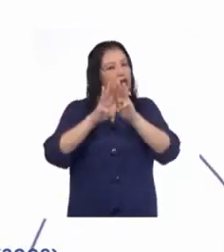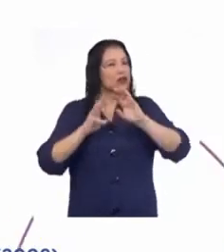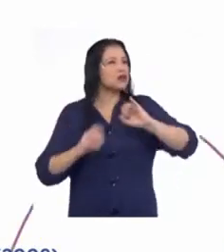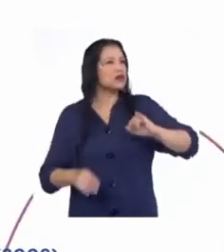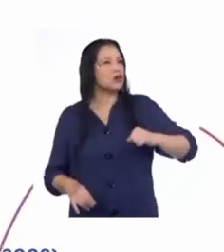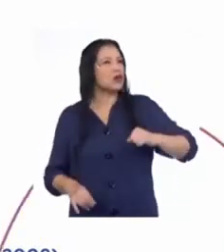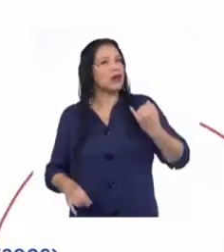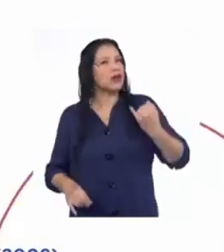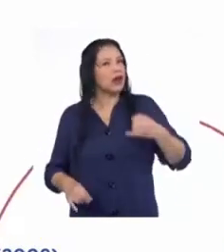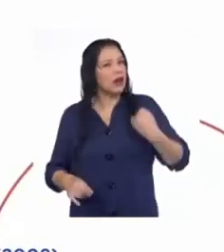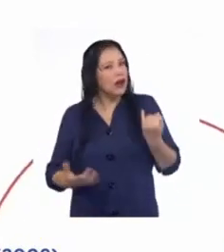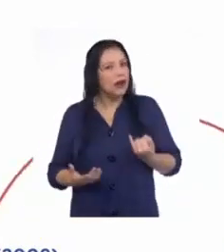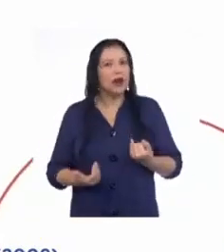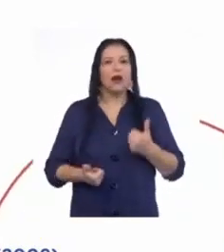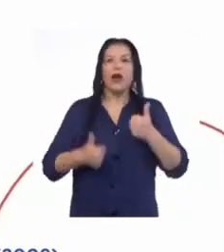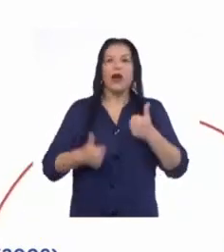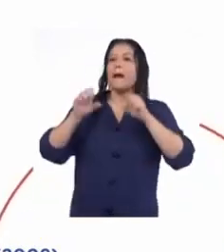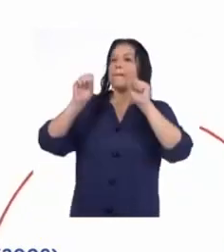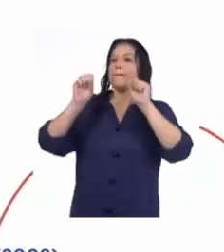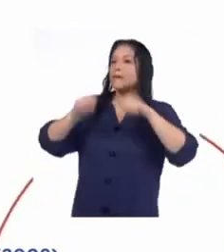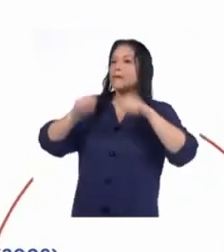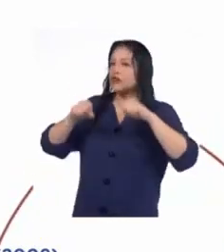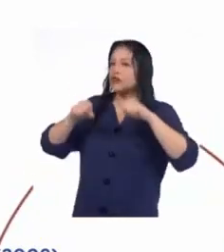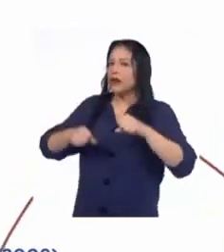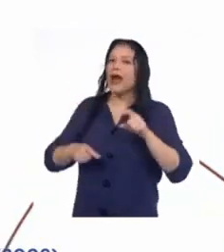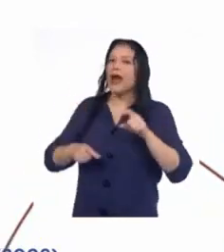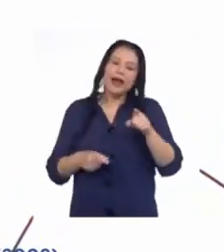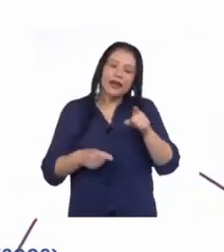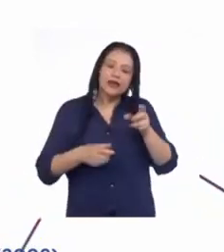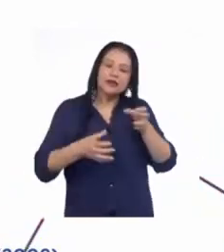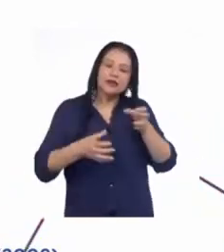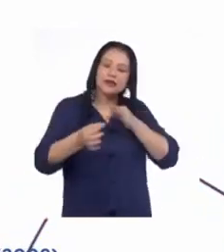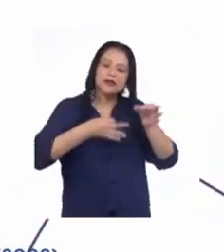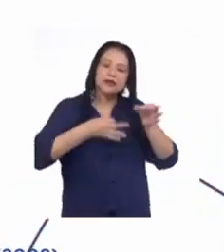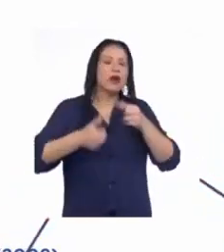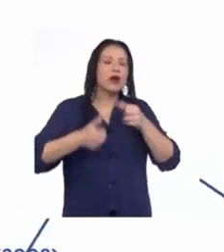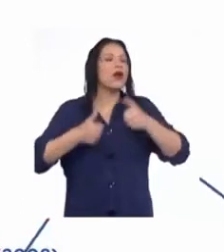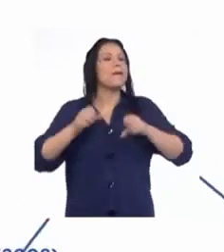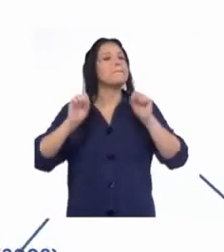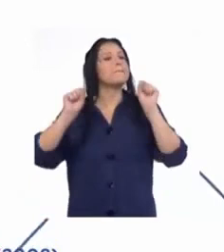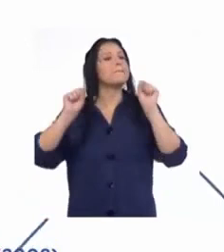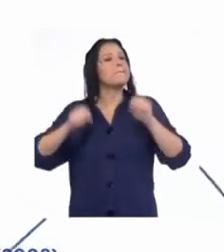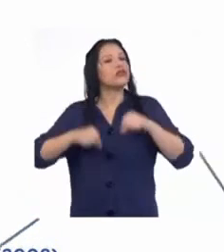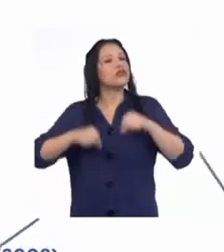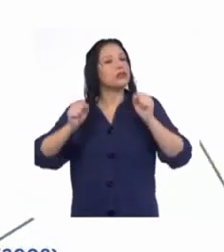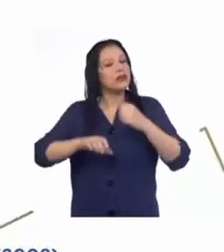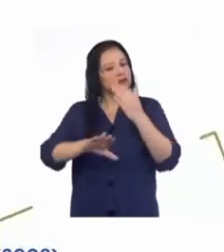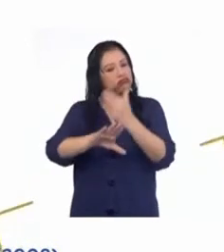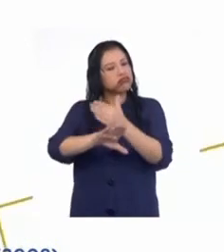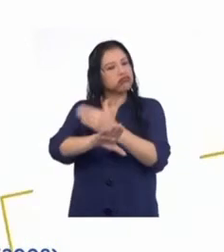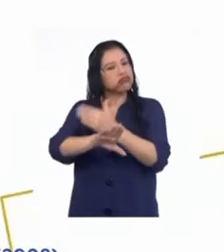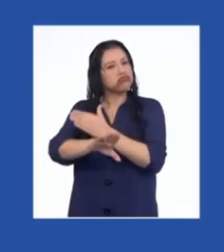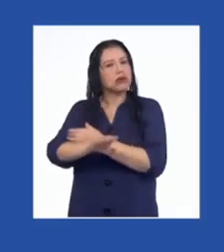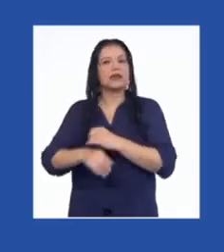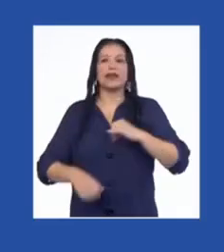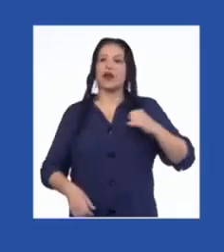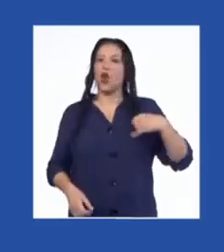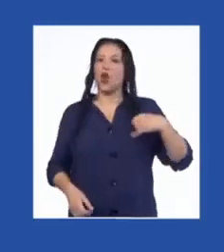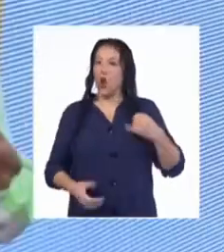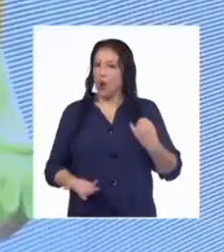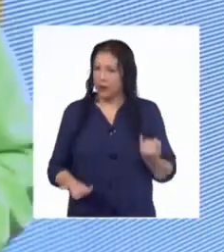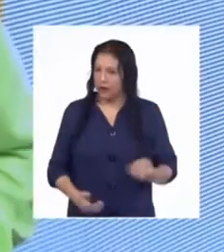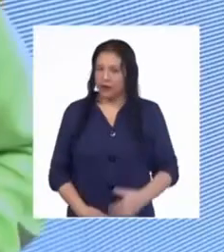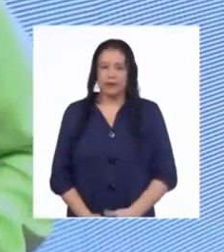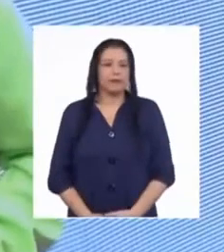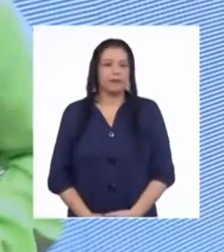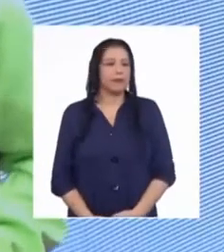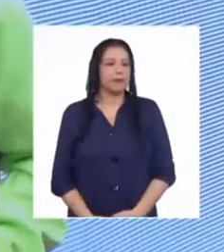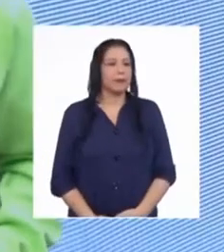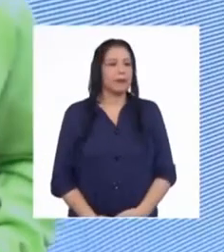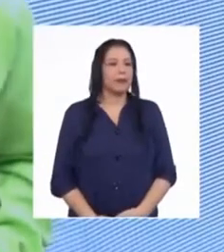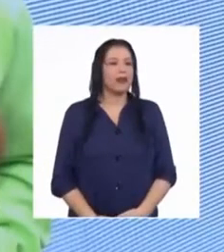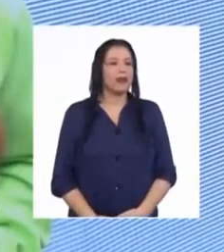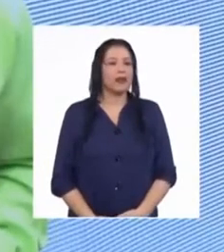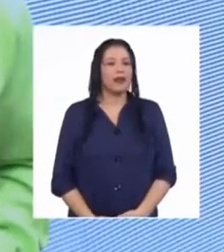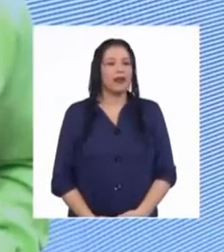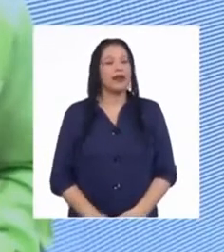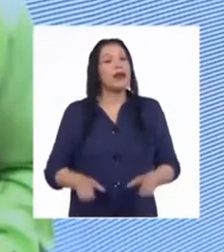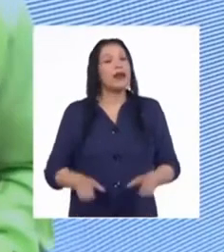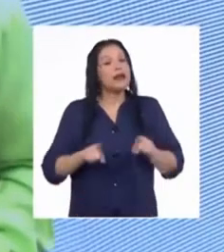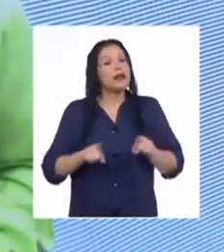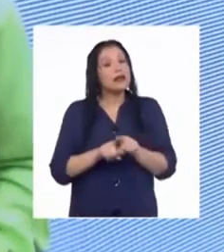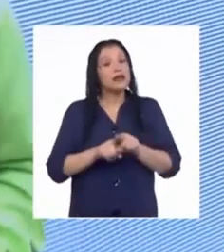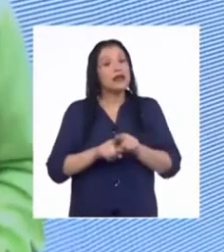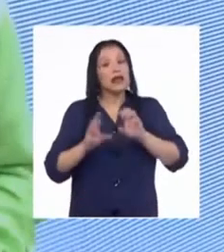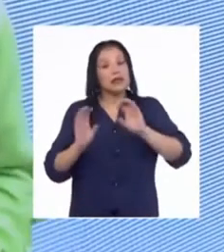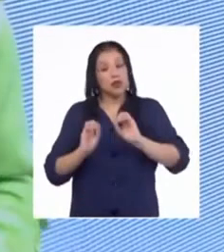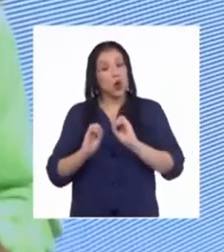Jóvenes. Posibilidades. Hacía referencia a las posibilidades de mejora que tienen estos jóvenes. Y las